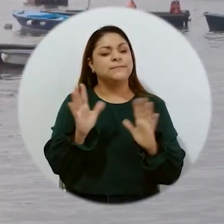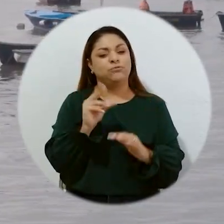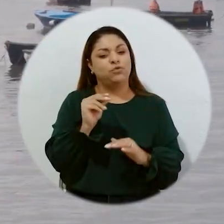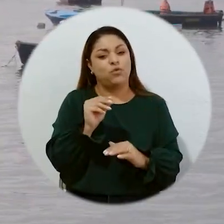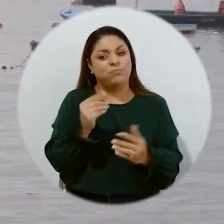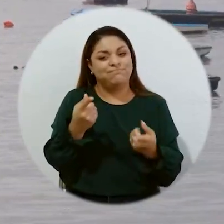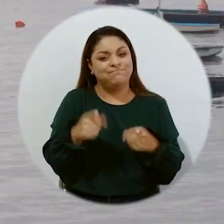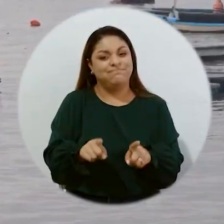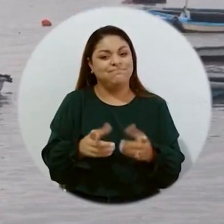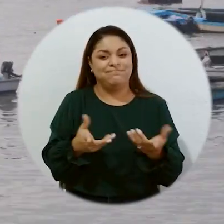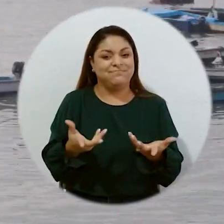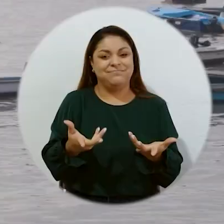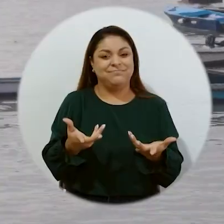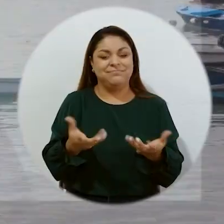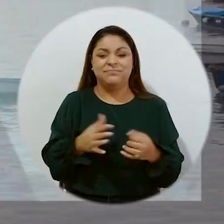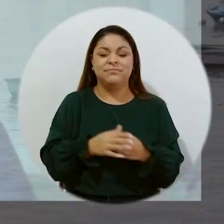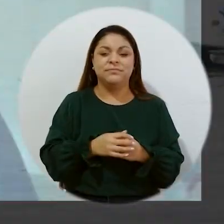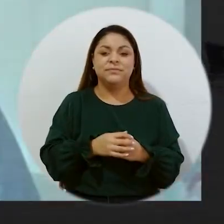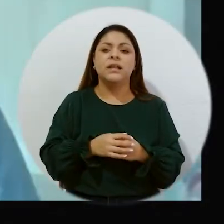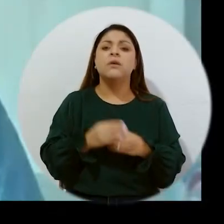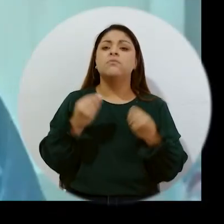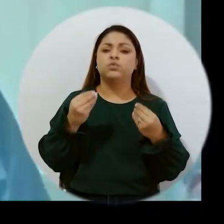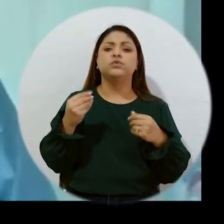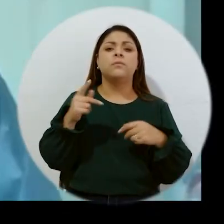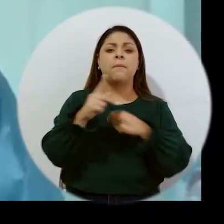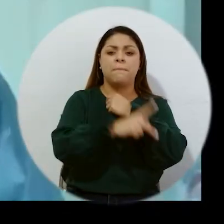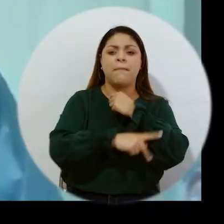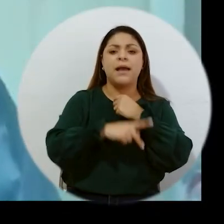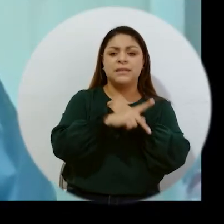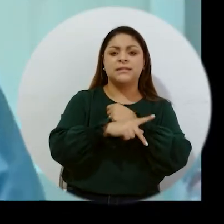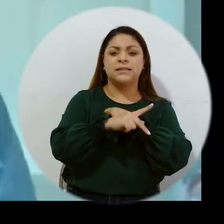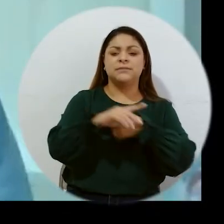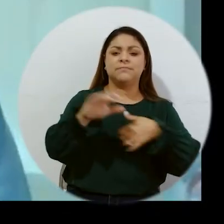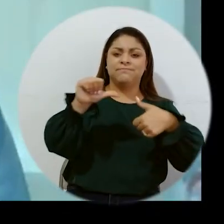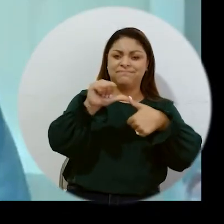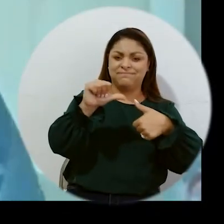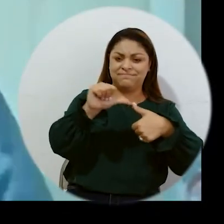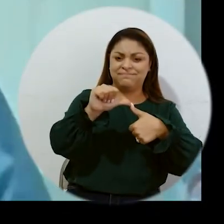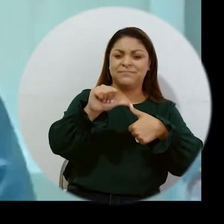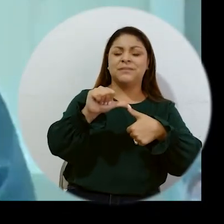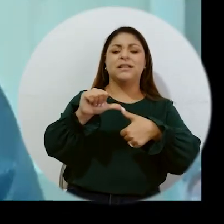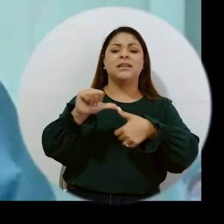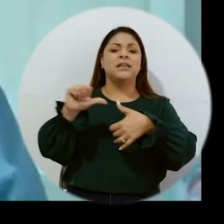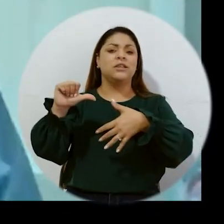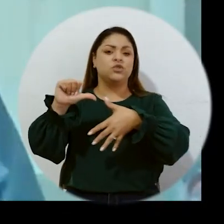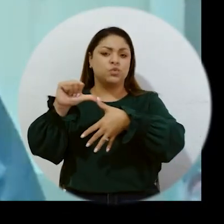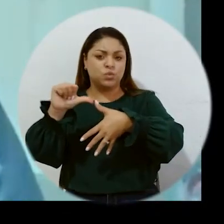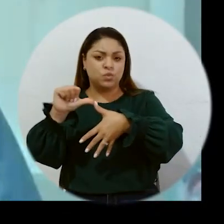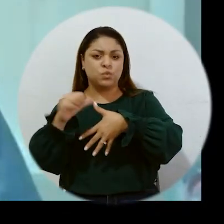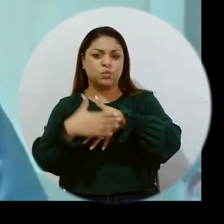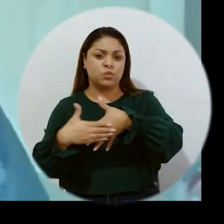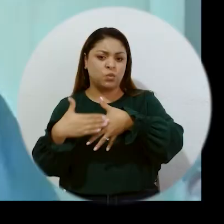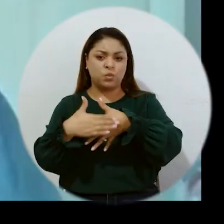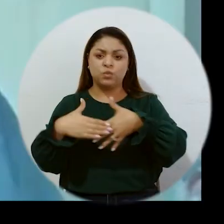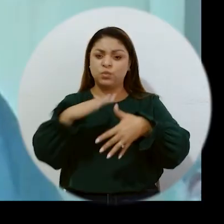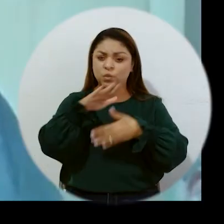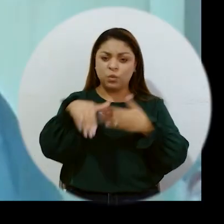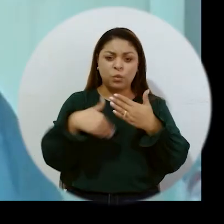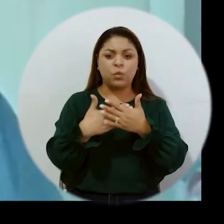un poco de la realidad. Tanto los países mesoamericanos como los suramericanos enfrentamos